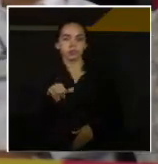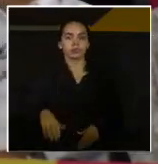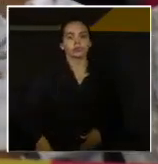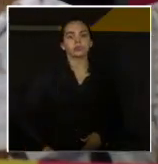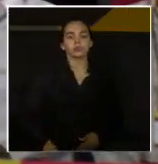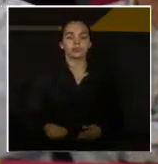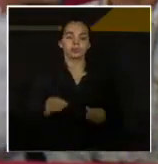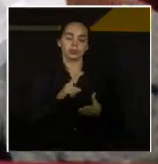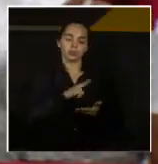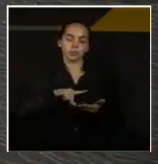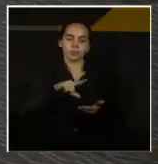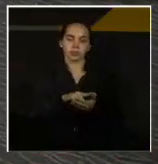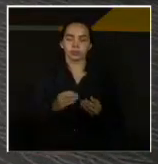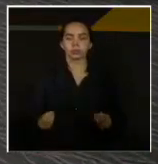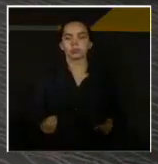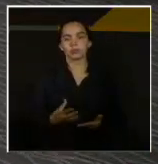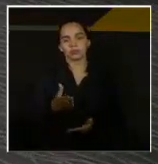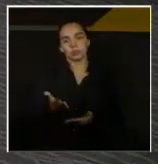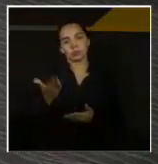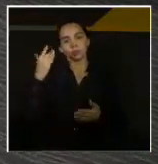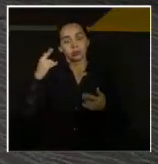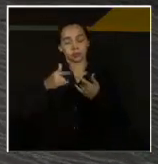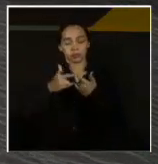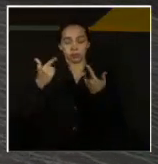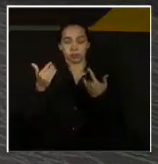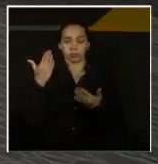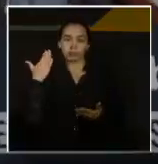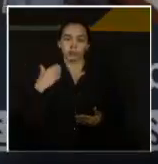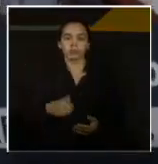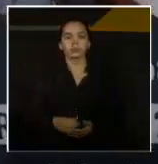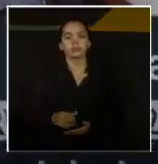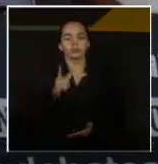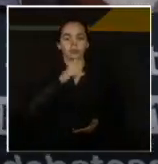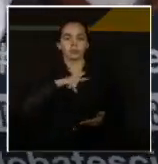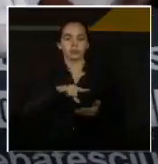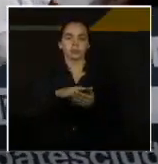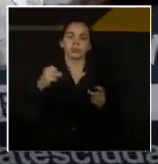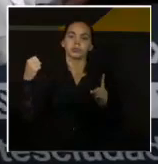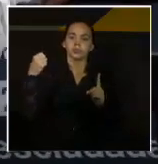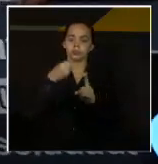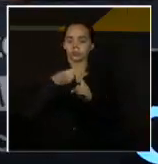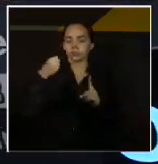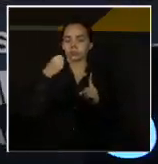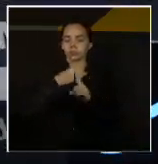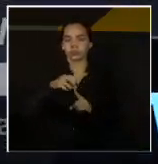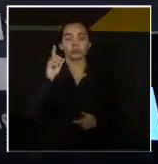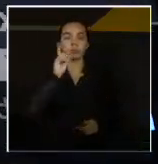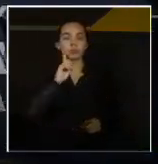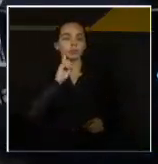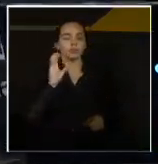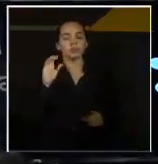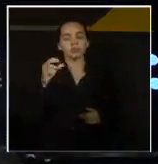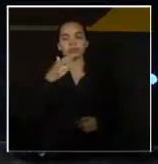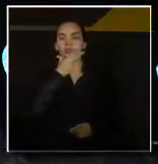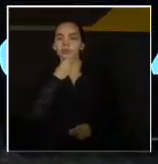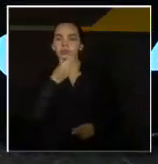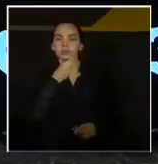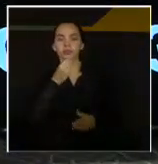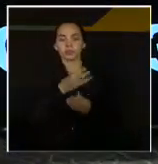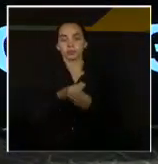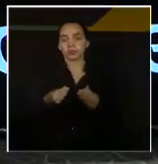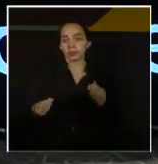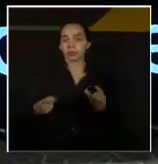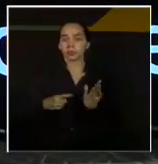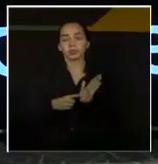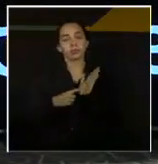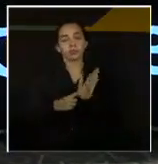puertas traseras. Tenemos leyes, por ejemplo, el contra la violencia de género, y sin embargo, cuando se pide sacar una alerta de género,